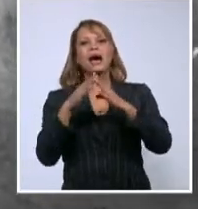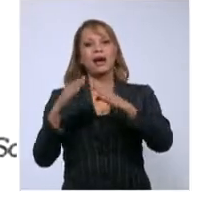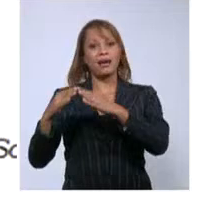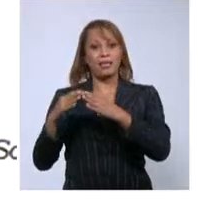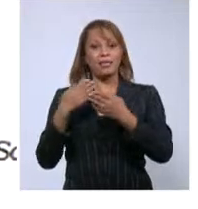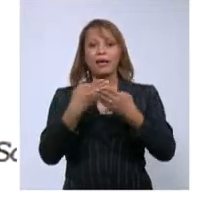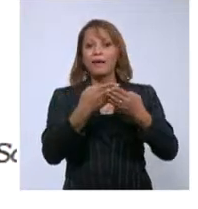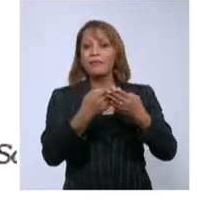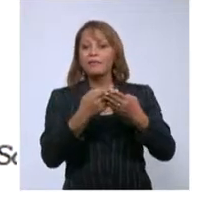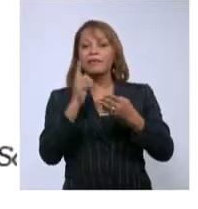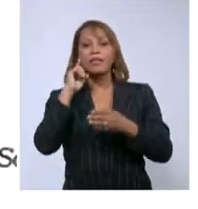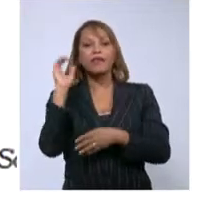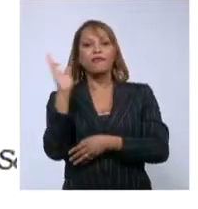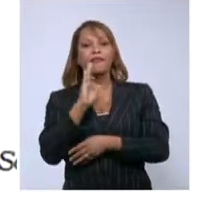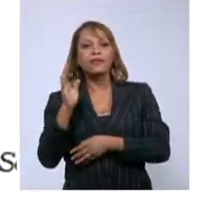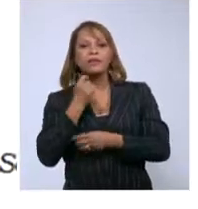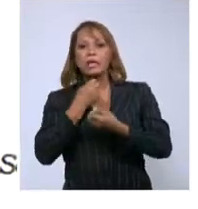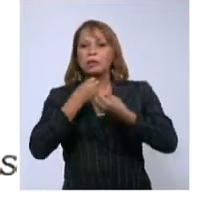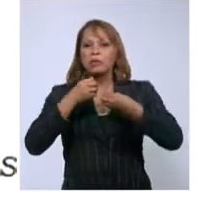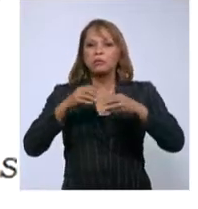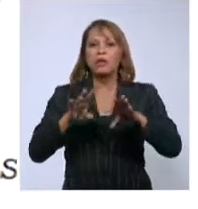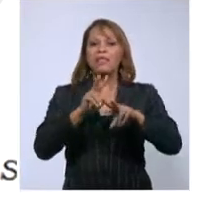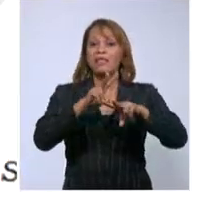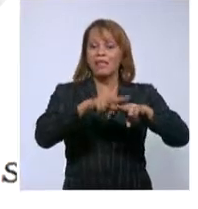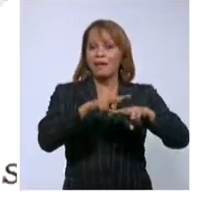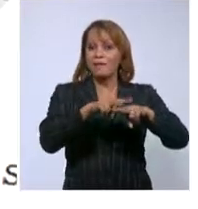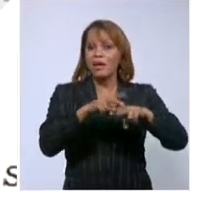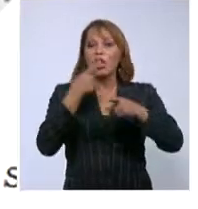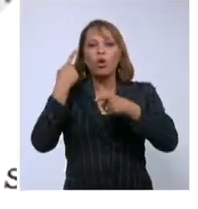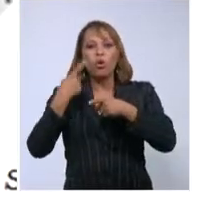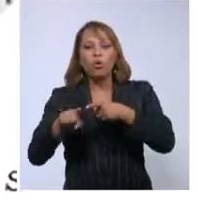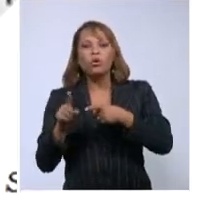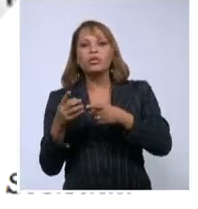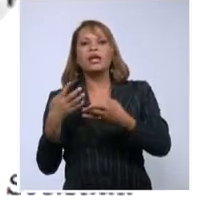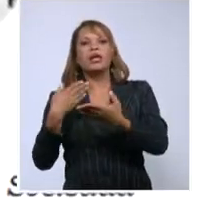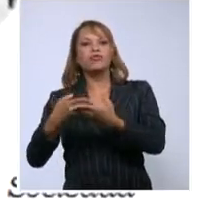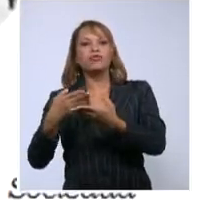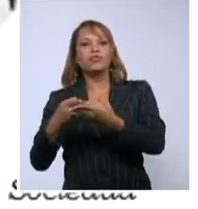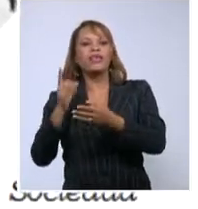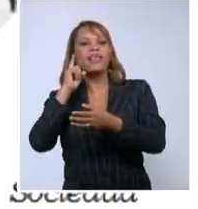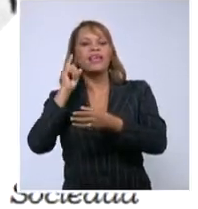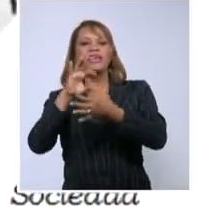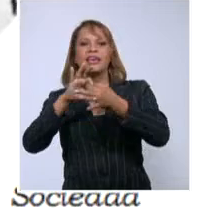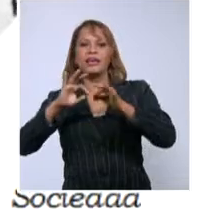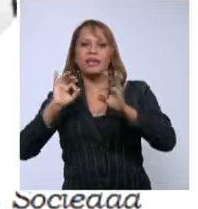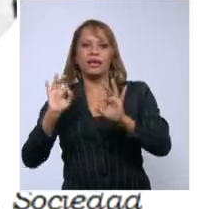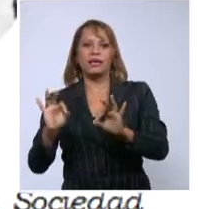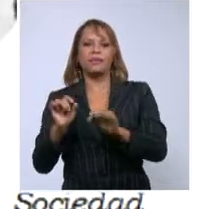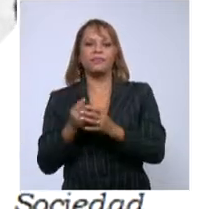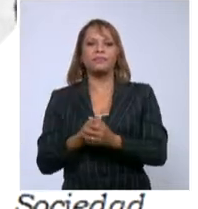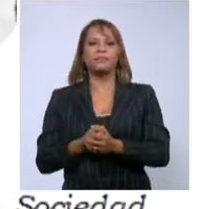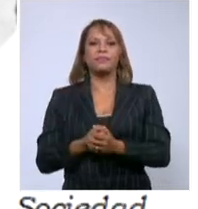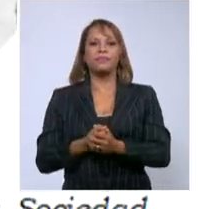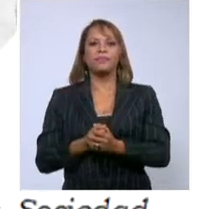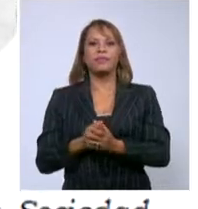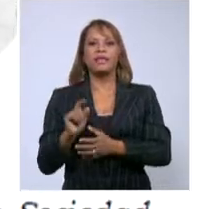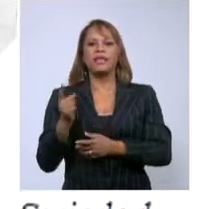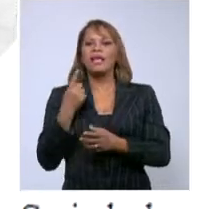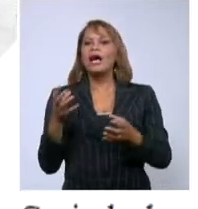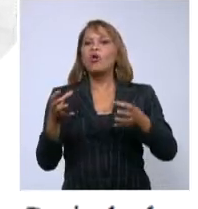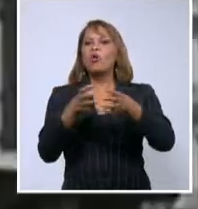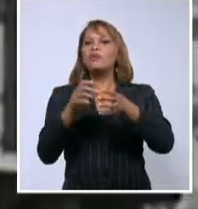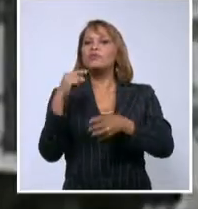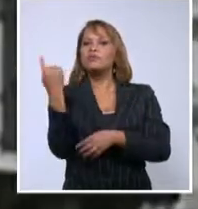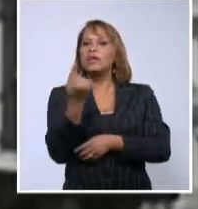Médicas, Físicas y Naturales de La Habana y otro en la Sociedad de Ingenieros. También el primer día, la Comisión Nacional